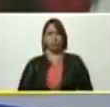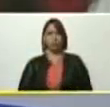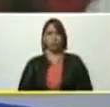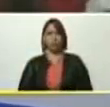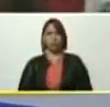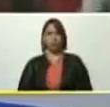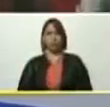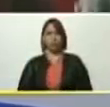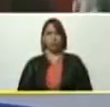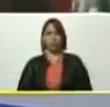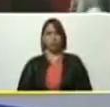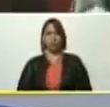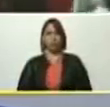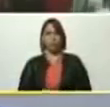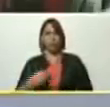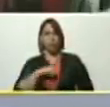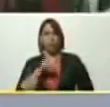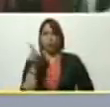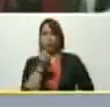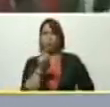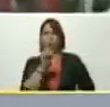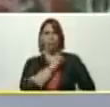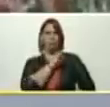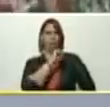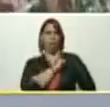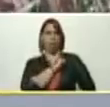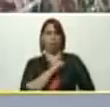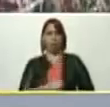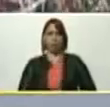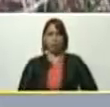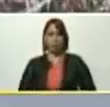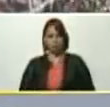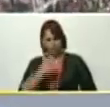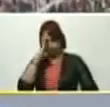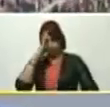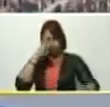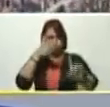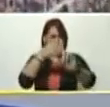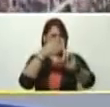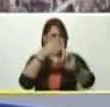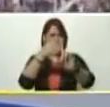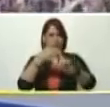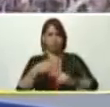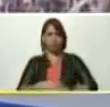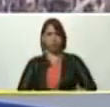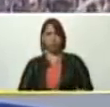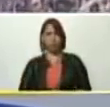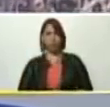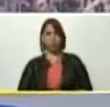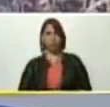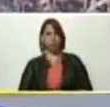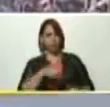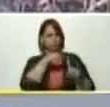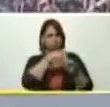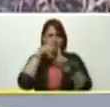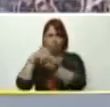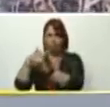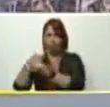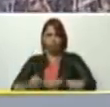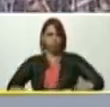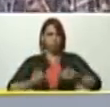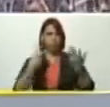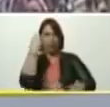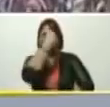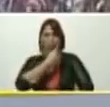No hemos titubeado ni un segundo. De frente. Le hemos dado la cara a nuestro